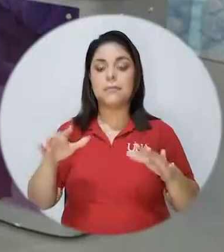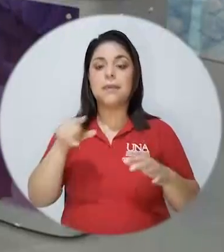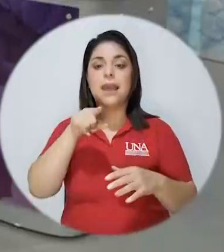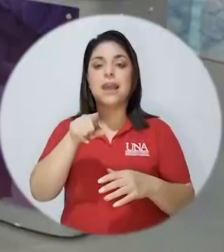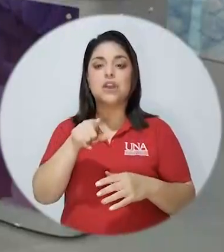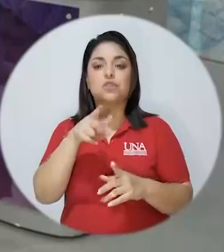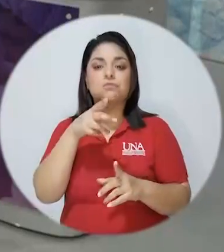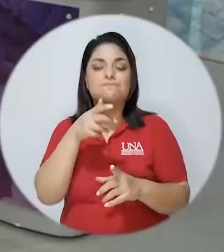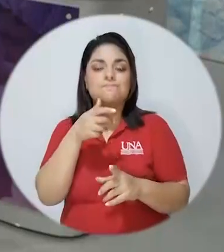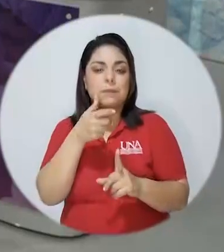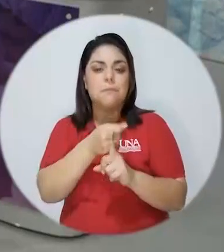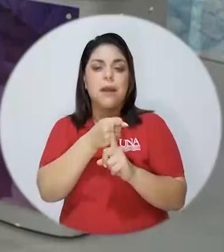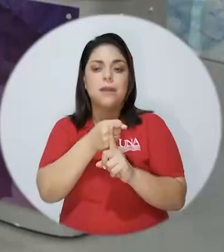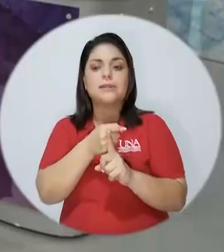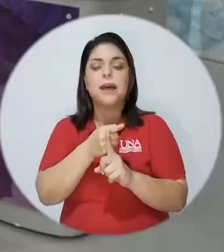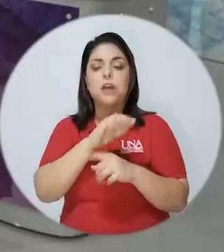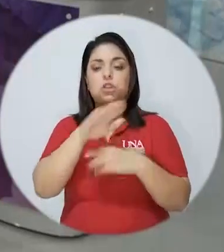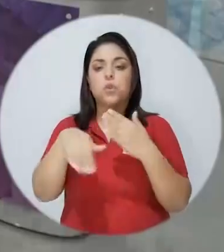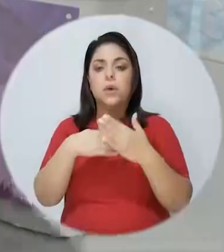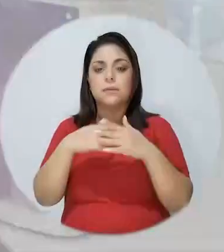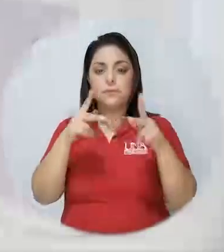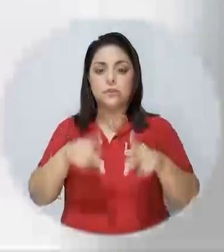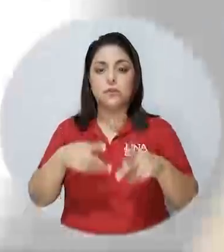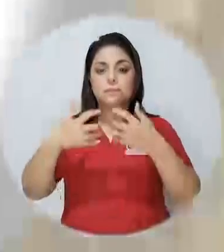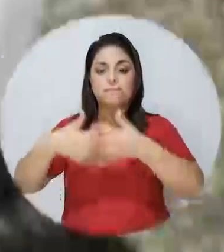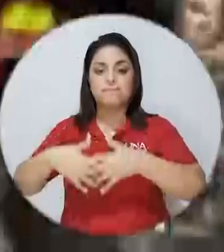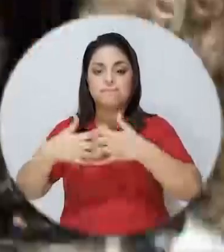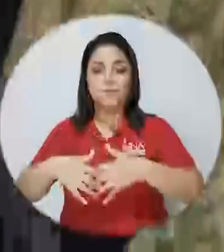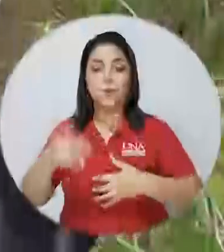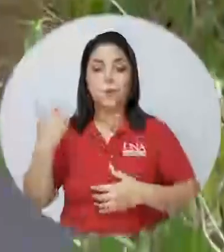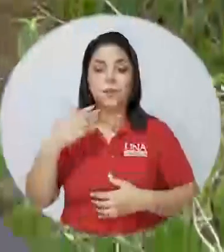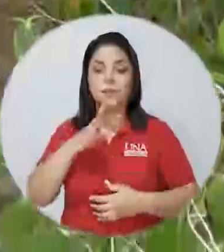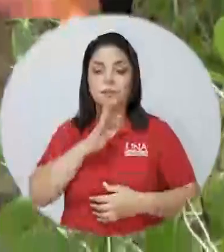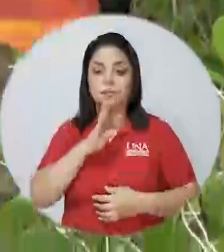colaboradores y a las organizaciones, como estábamos conversando.